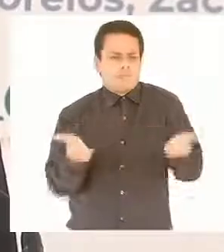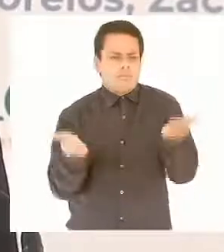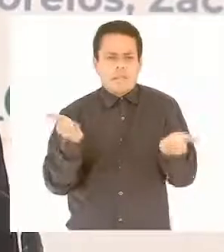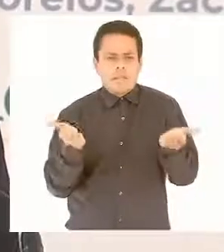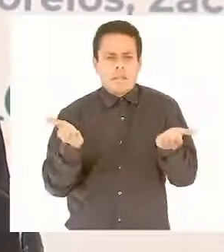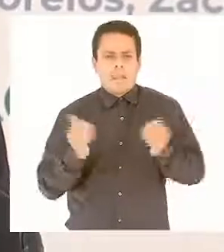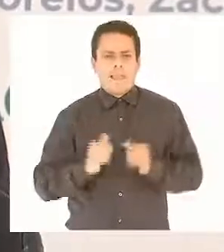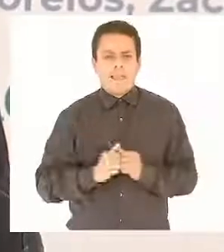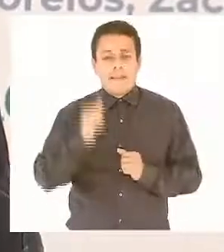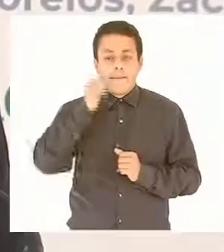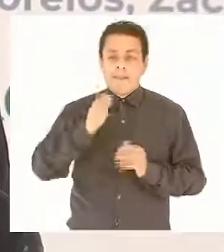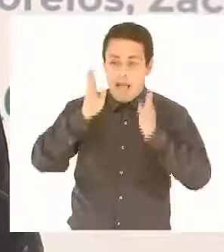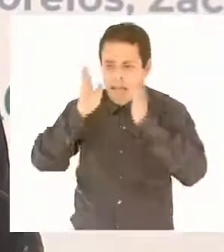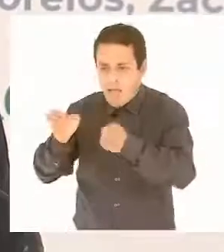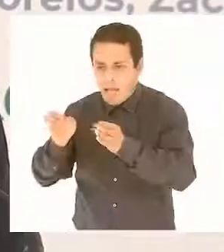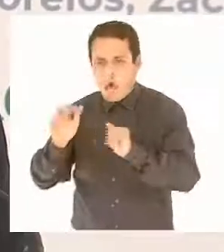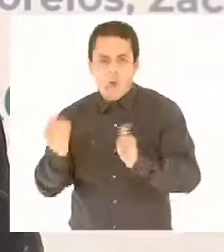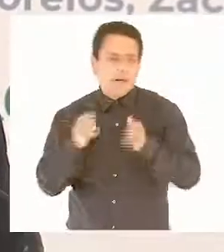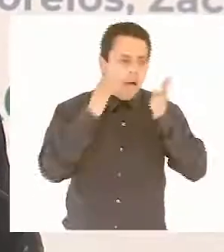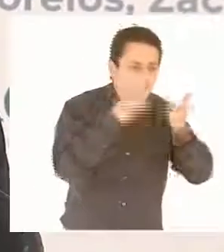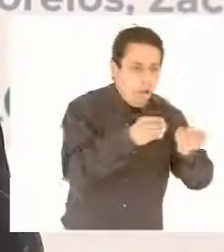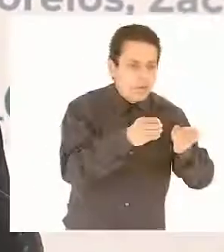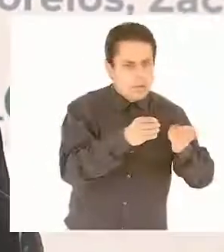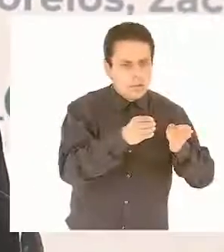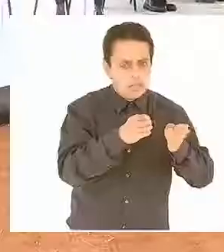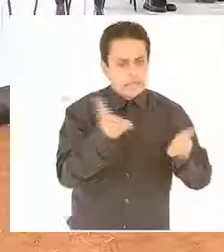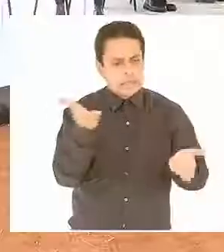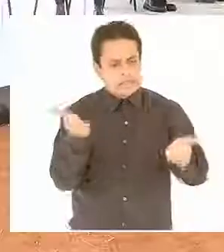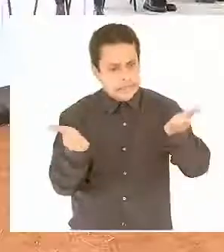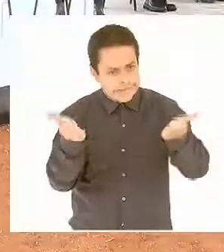Ni todo al mercado, ni todo al Estado.